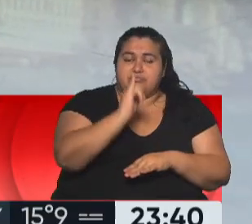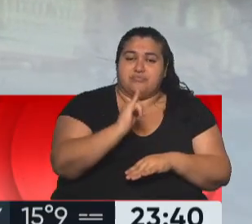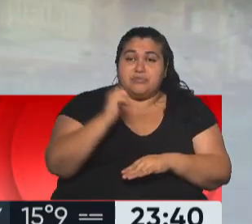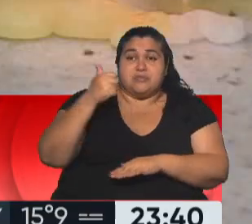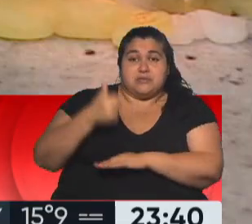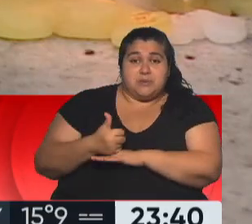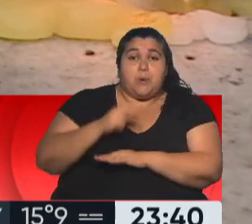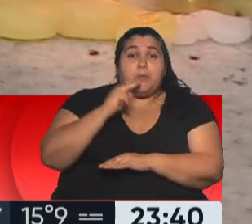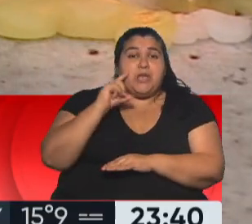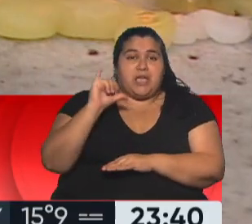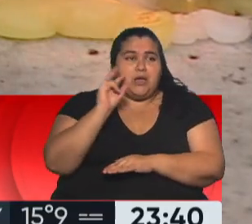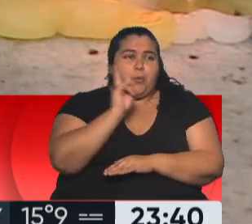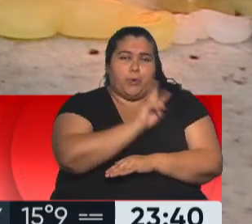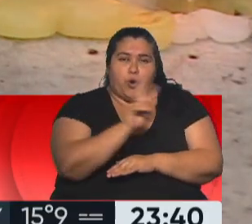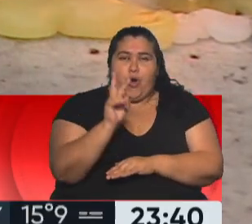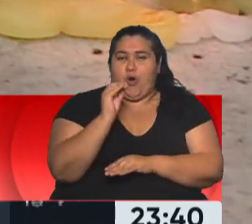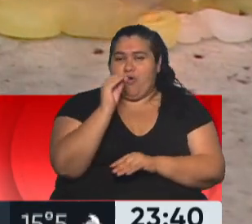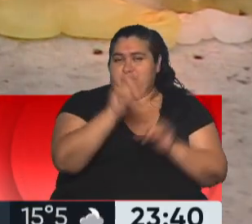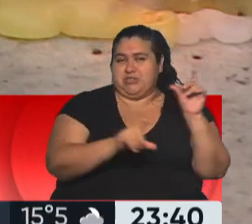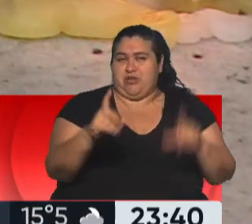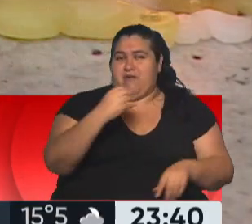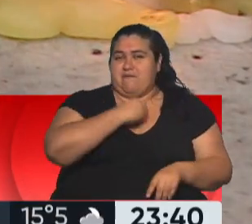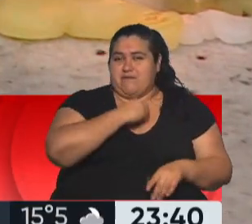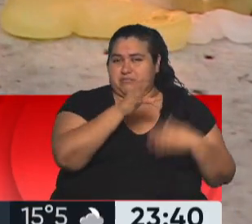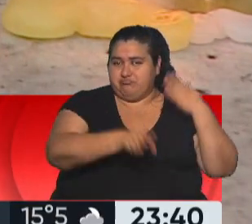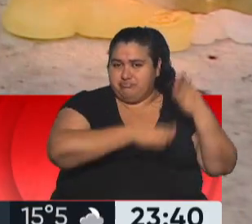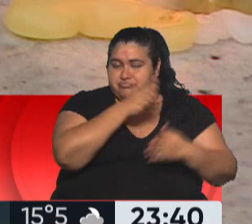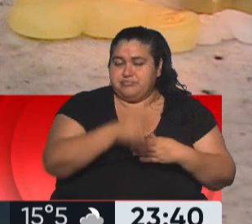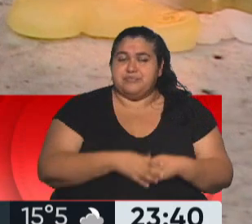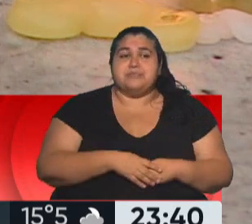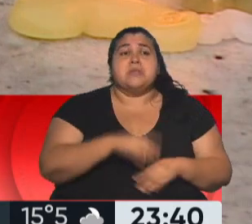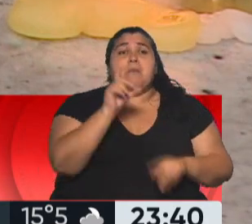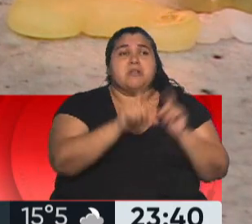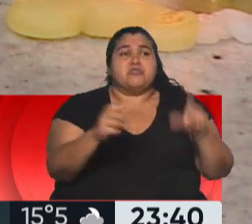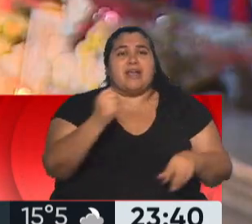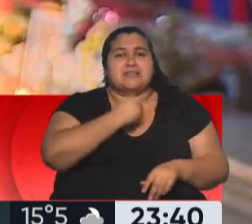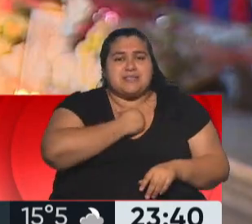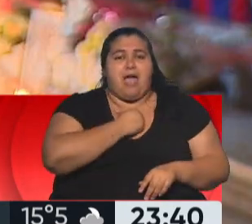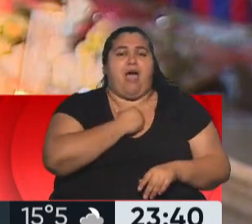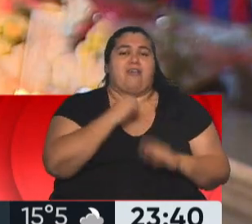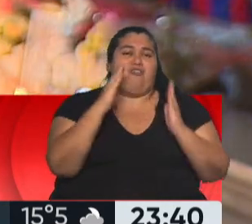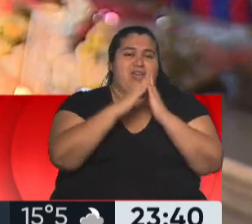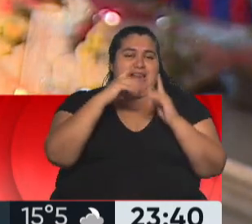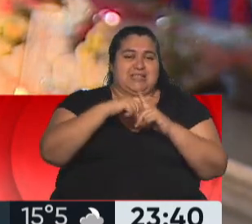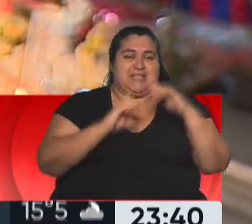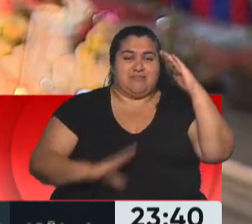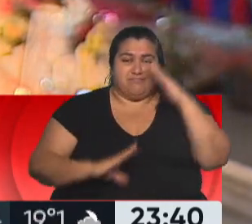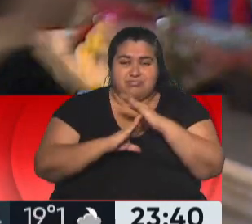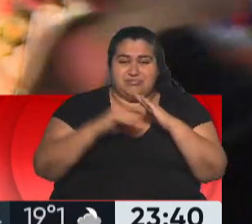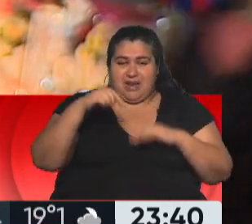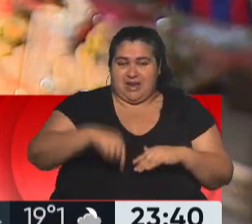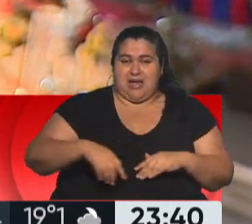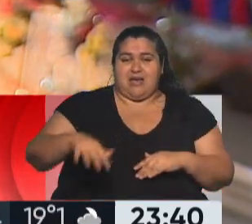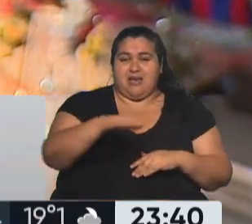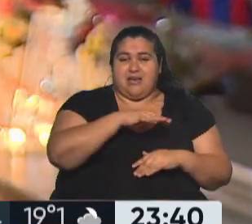lugar. La primera jornada de homenajes cristianos aquí en la Catedral Metropolitana de Buenos Aires, con un